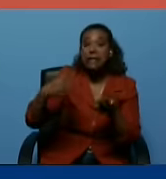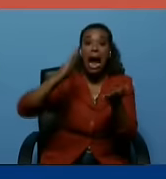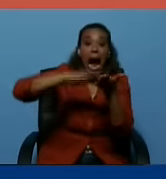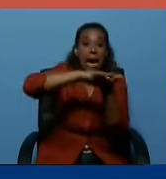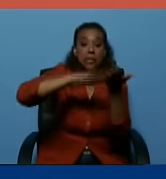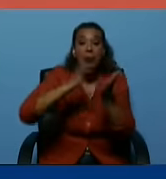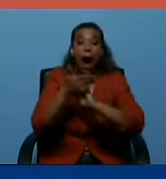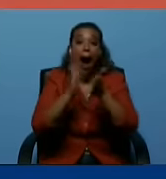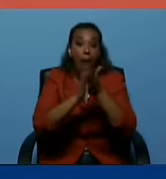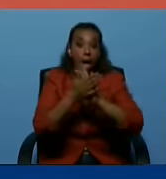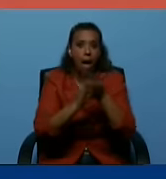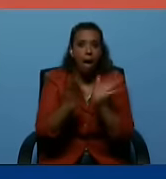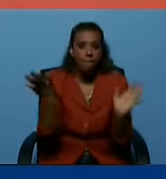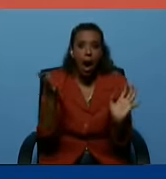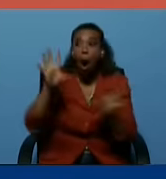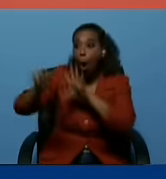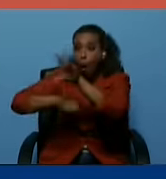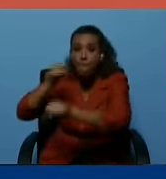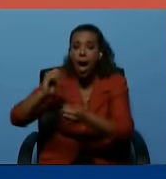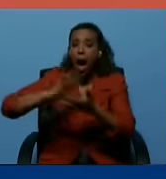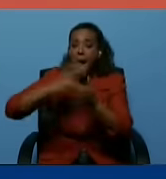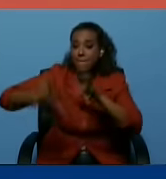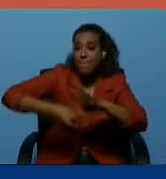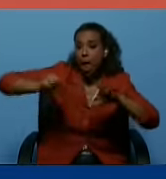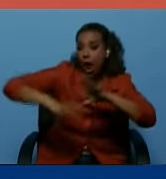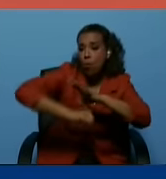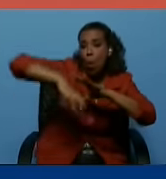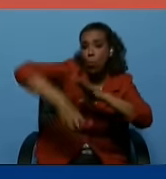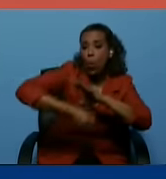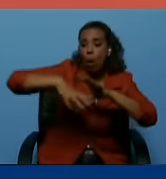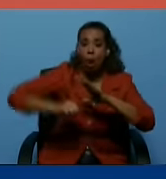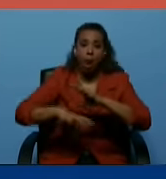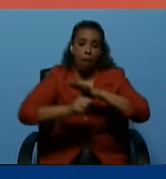arepa, tiene que comprar la harina de maíz precocida aquí.